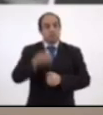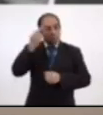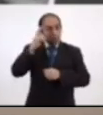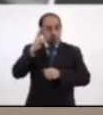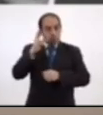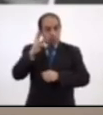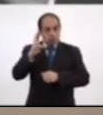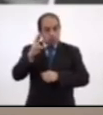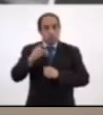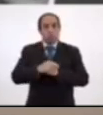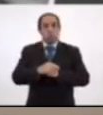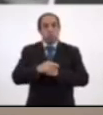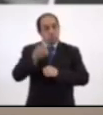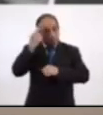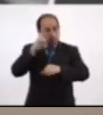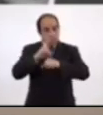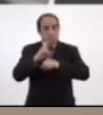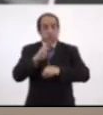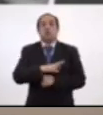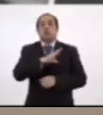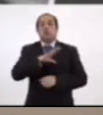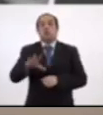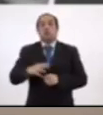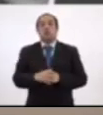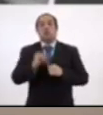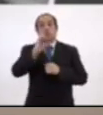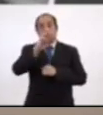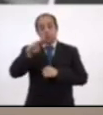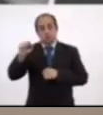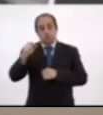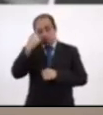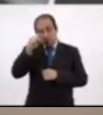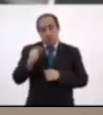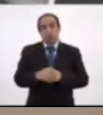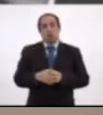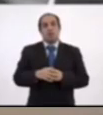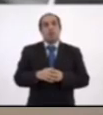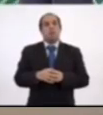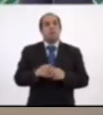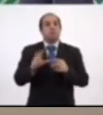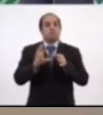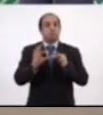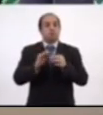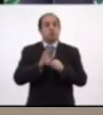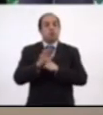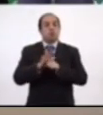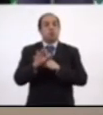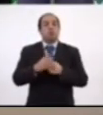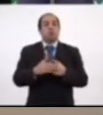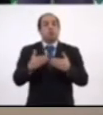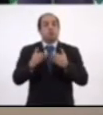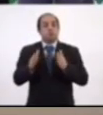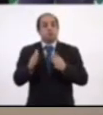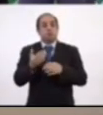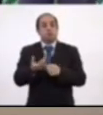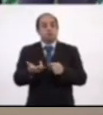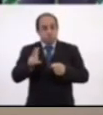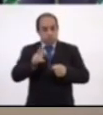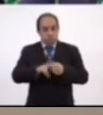del Instituto Mexicano del Seguro Social para platicar sobre la activación de hospitales no COVID. Gracias.